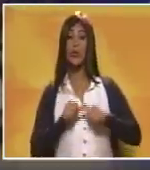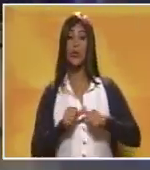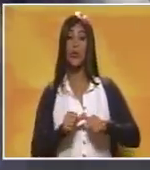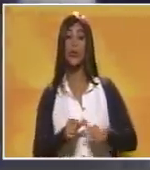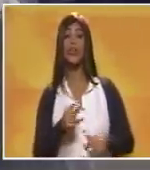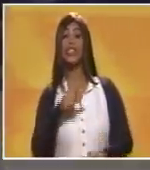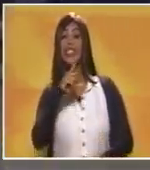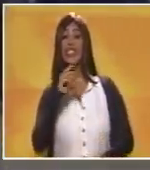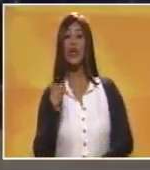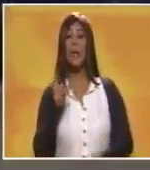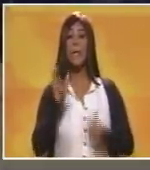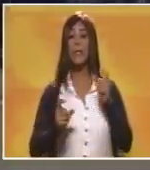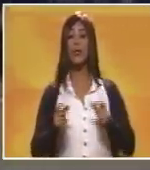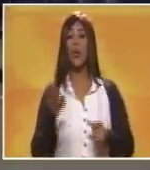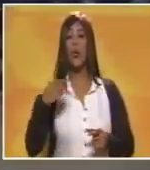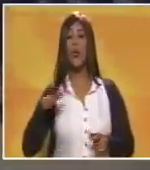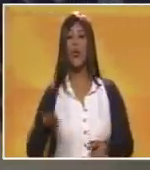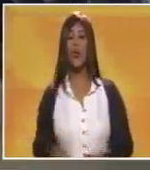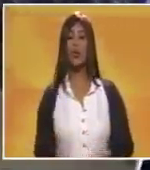dejado cientos de muertos.